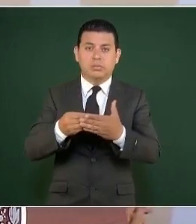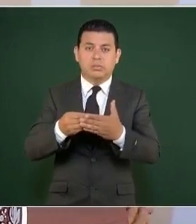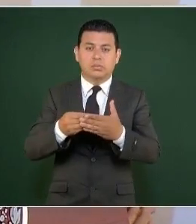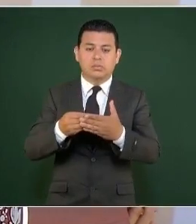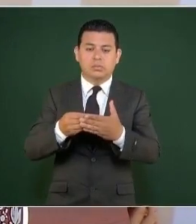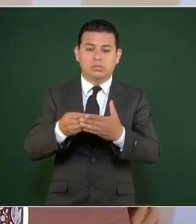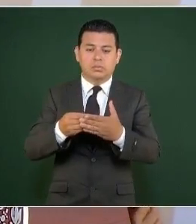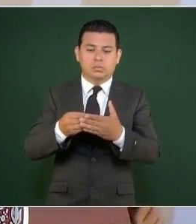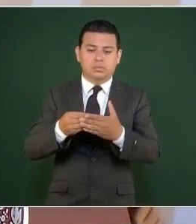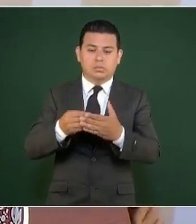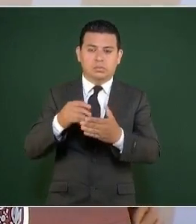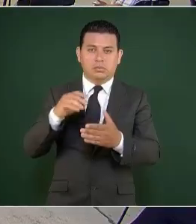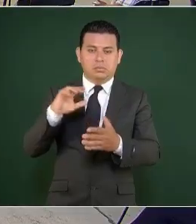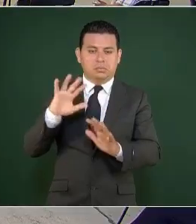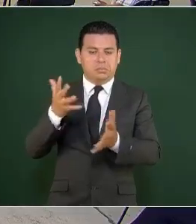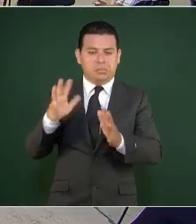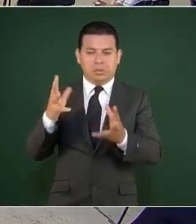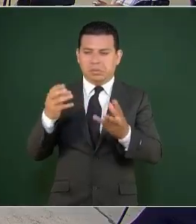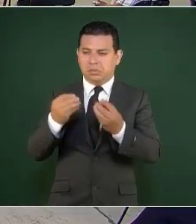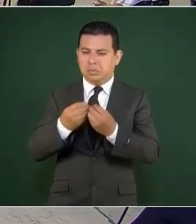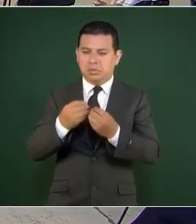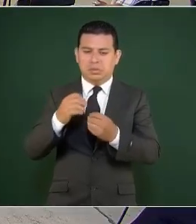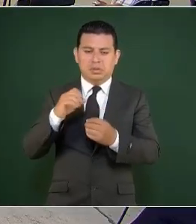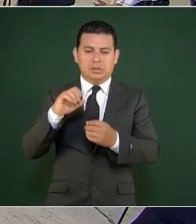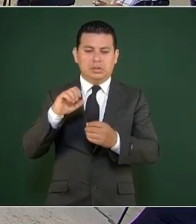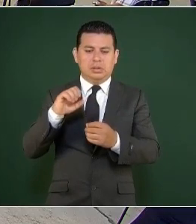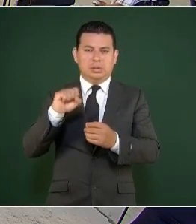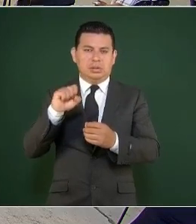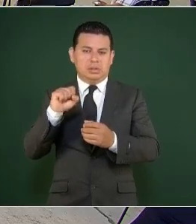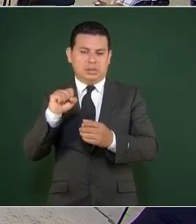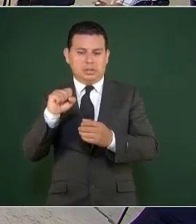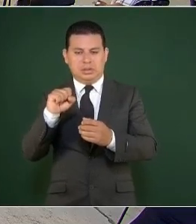Sale como 60 y…